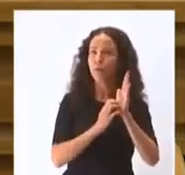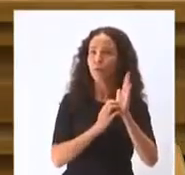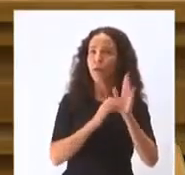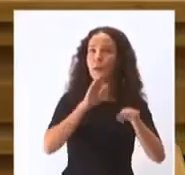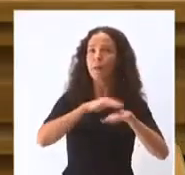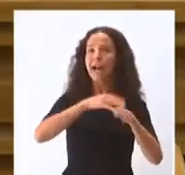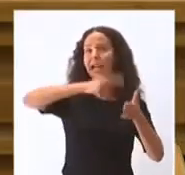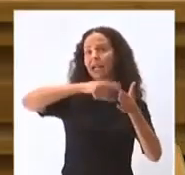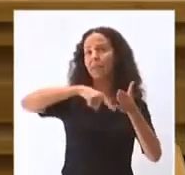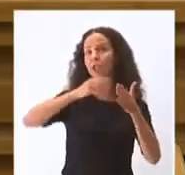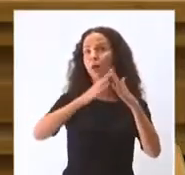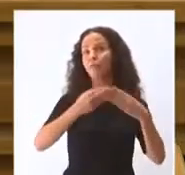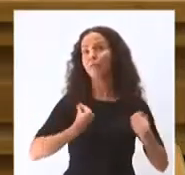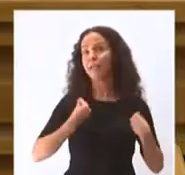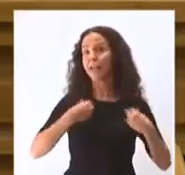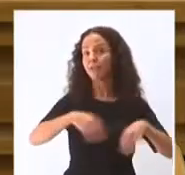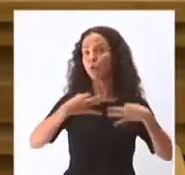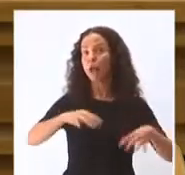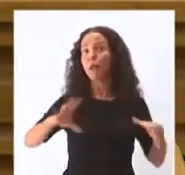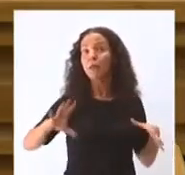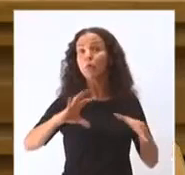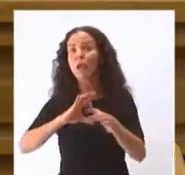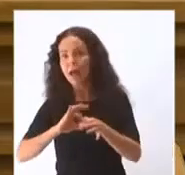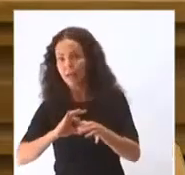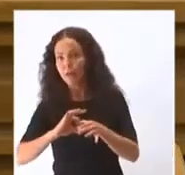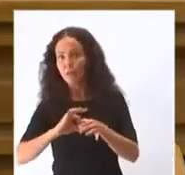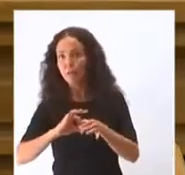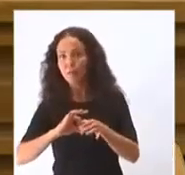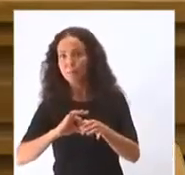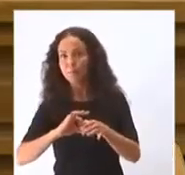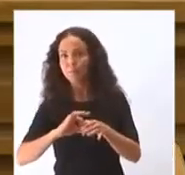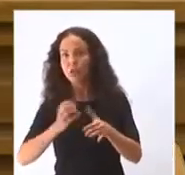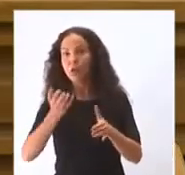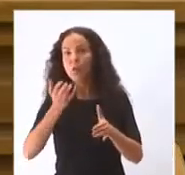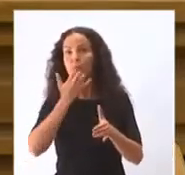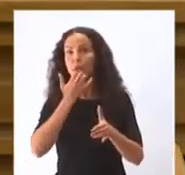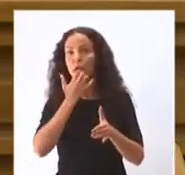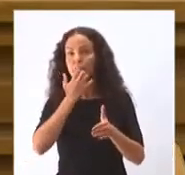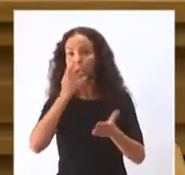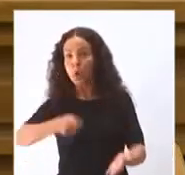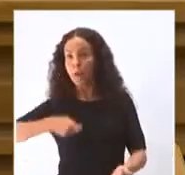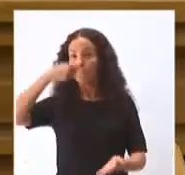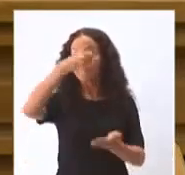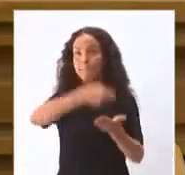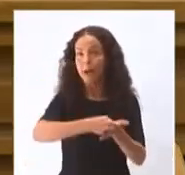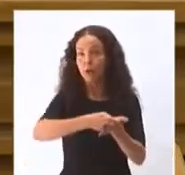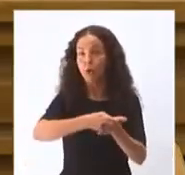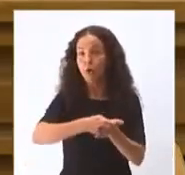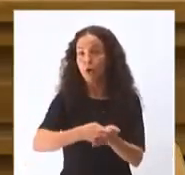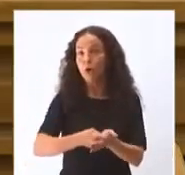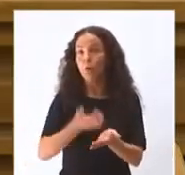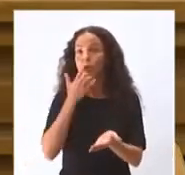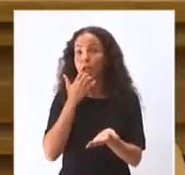arrendamiento de vivienda habitual vinculado a determinadas operaciones de dación en pago por ejemplo desahucios